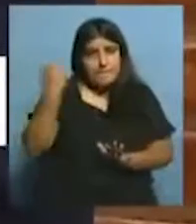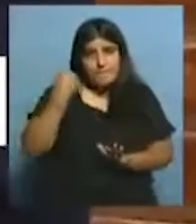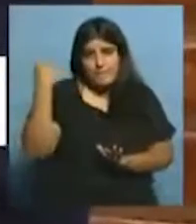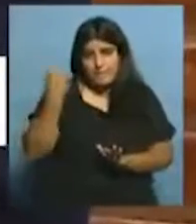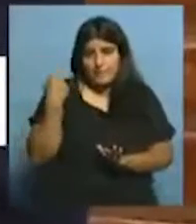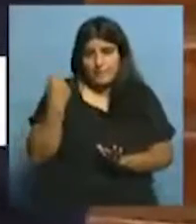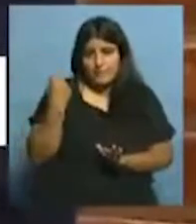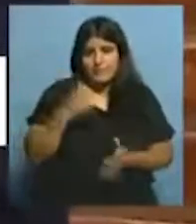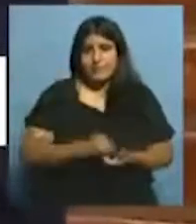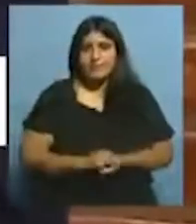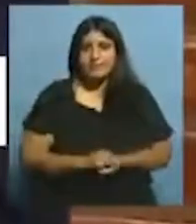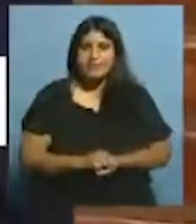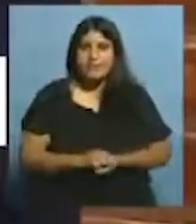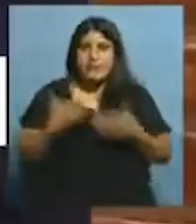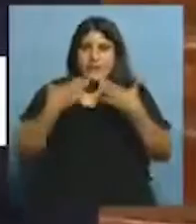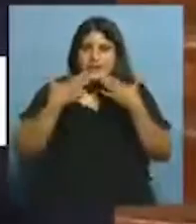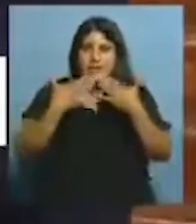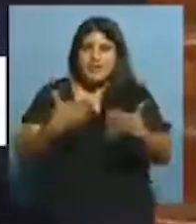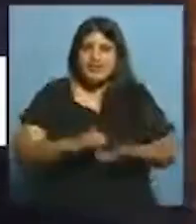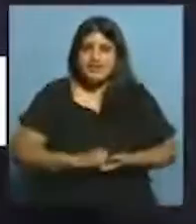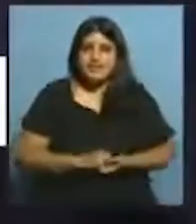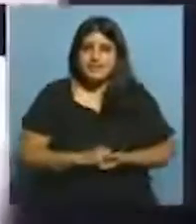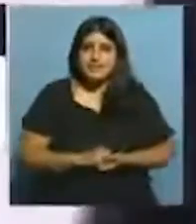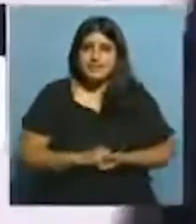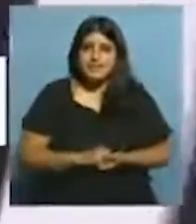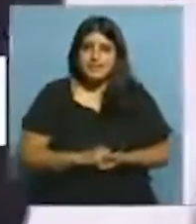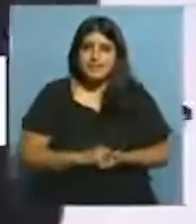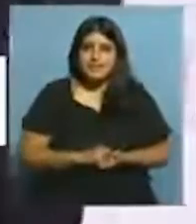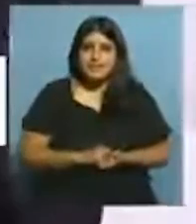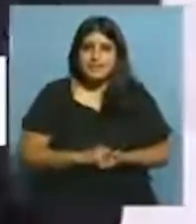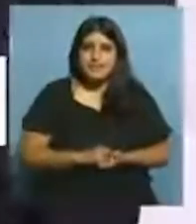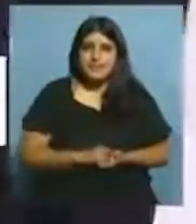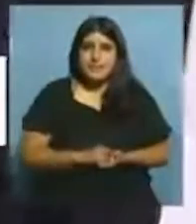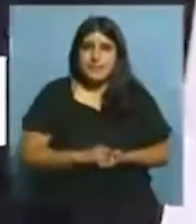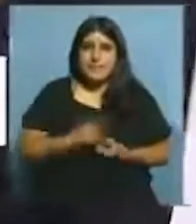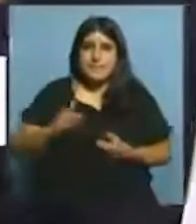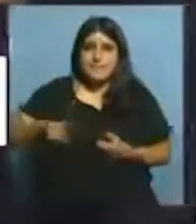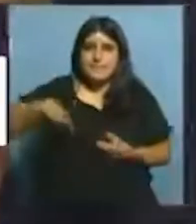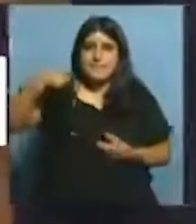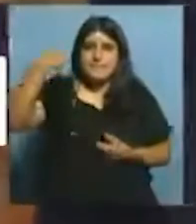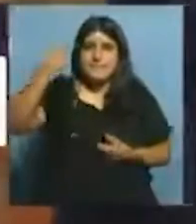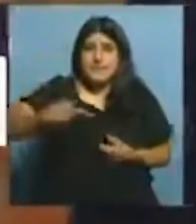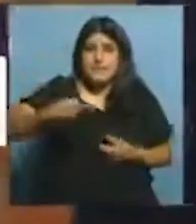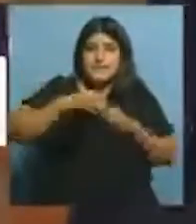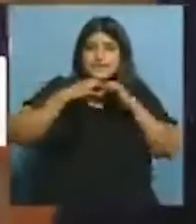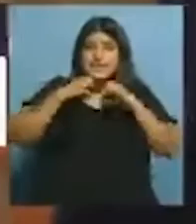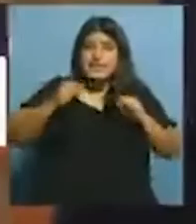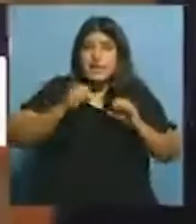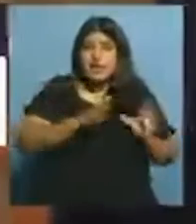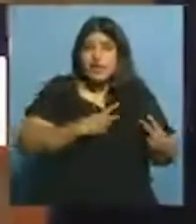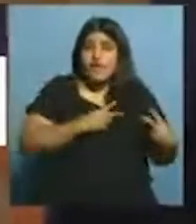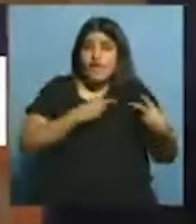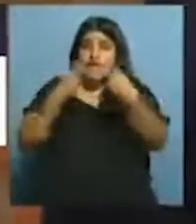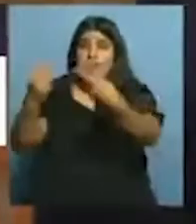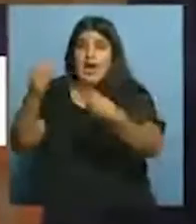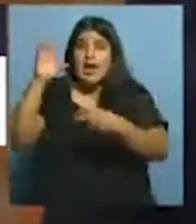ocupan las vías, ¿no? Le agradezco mucho. Por favor. Para dar un dato más. Mañana el secretario se va rumbo hacia